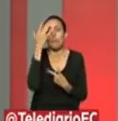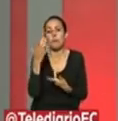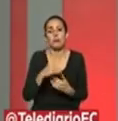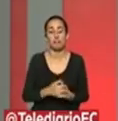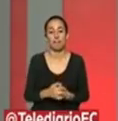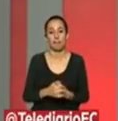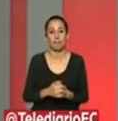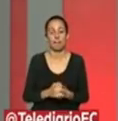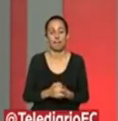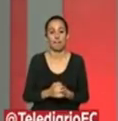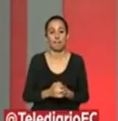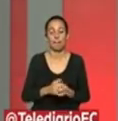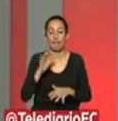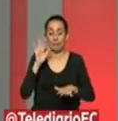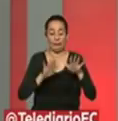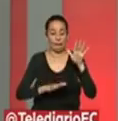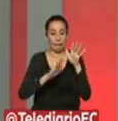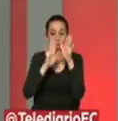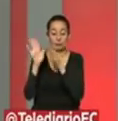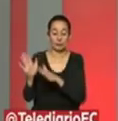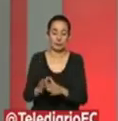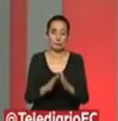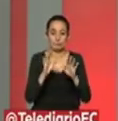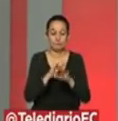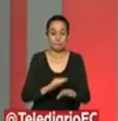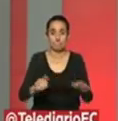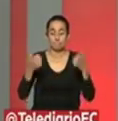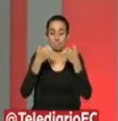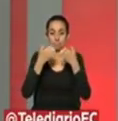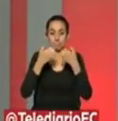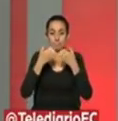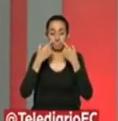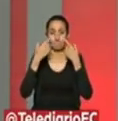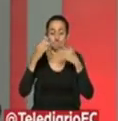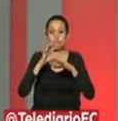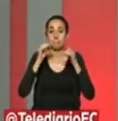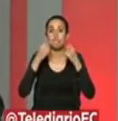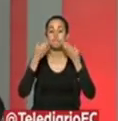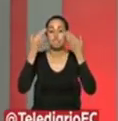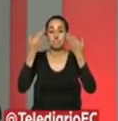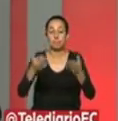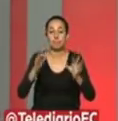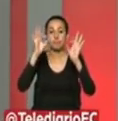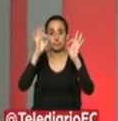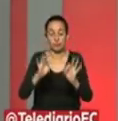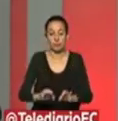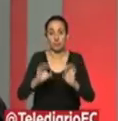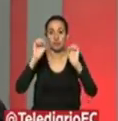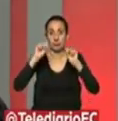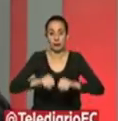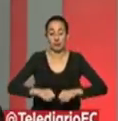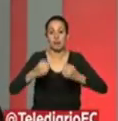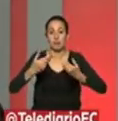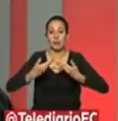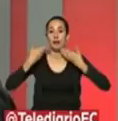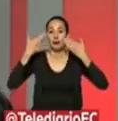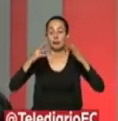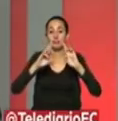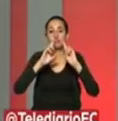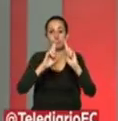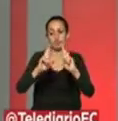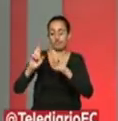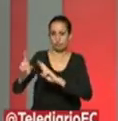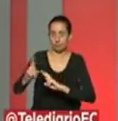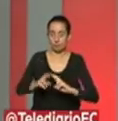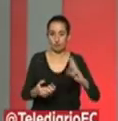estuvo constituida aquella comisión multipartidísticamente hablando, como yo planteé. Ahora sí está. Esperamos y deseo suerte a la